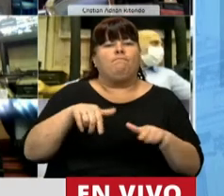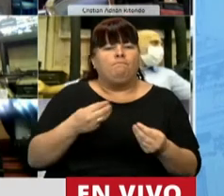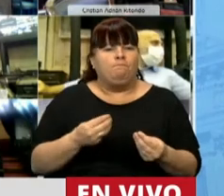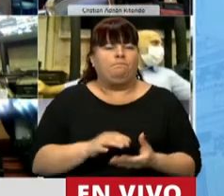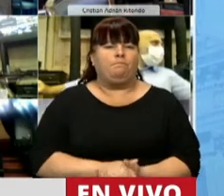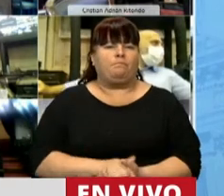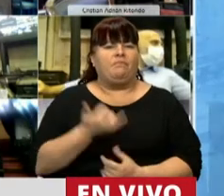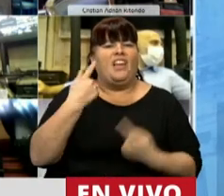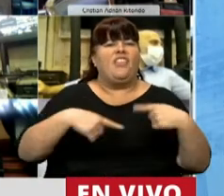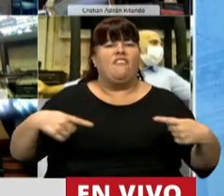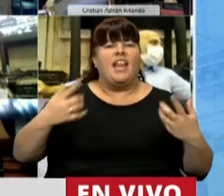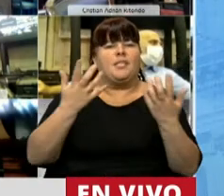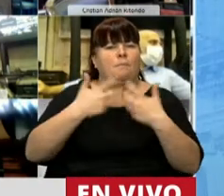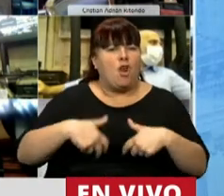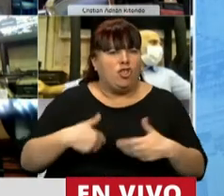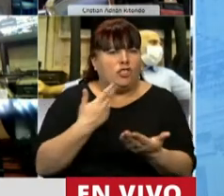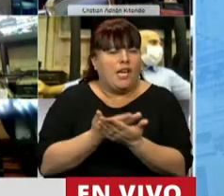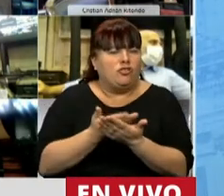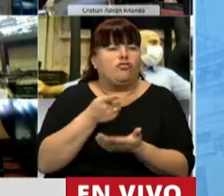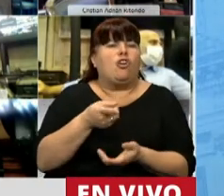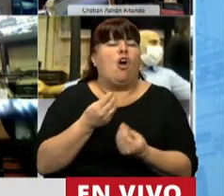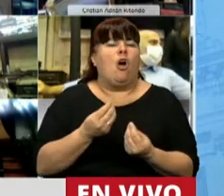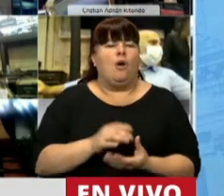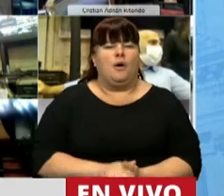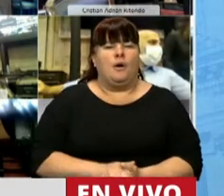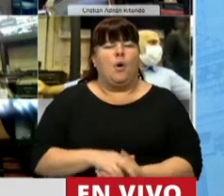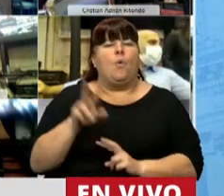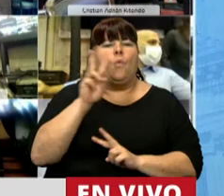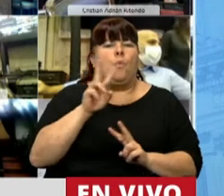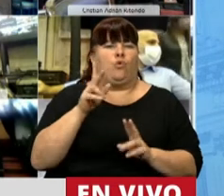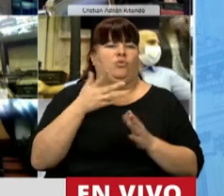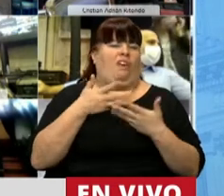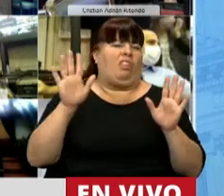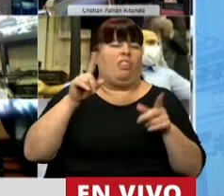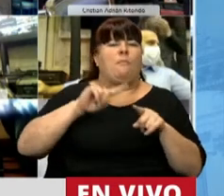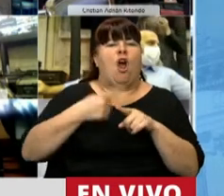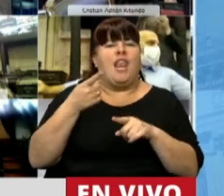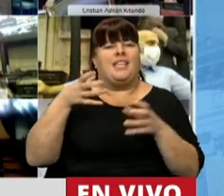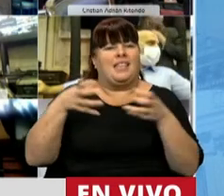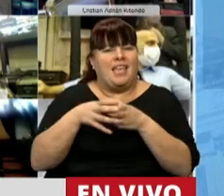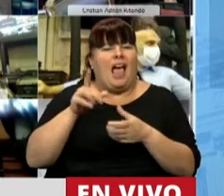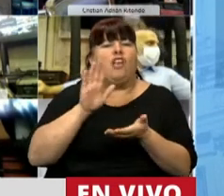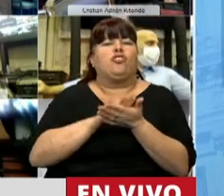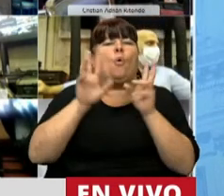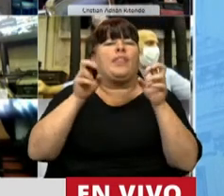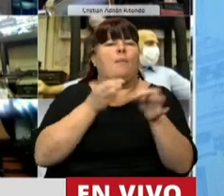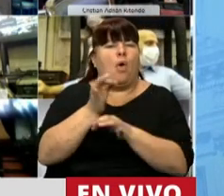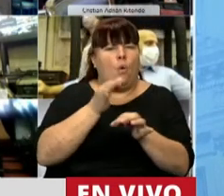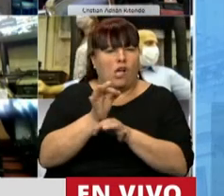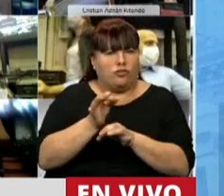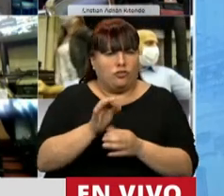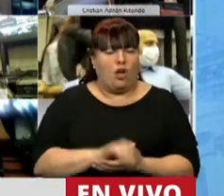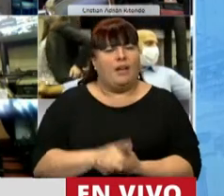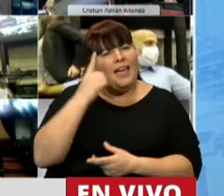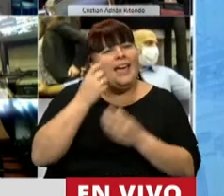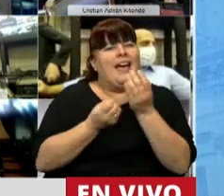tratando distintos proyectos que apuntan a prescindir de la política partidaria en el sistema educativo con